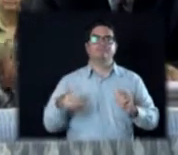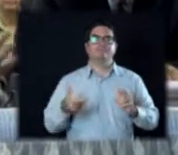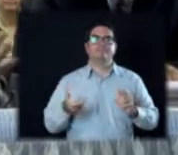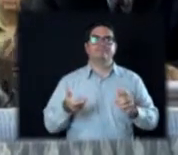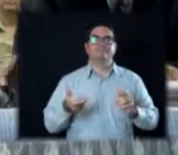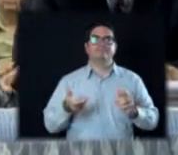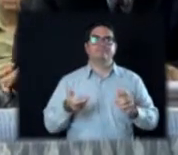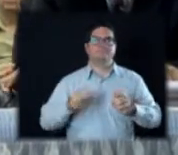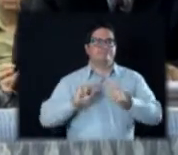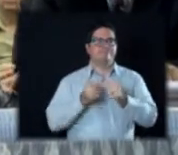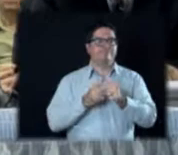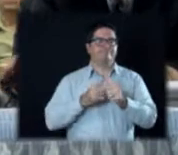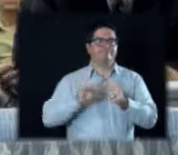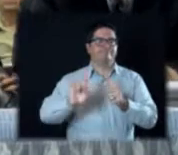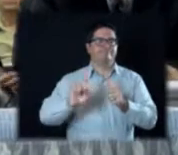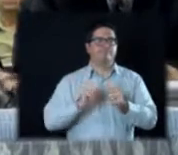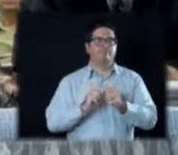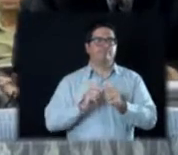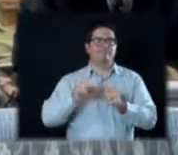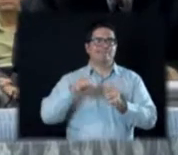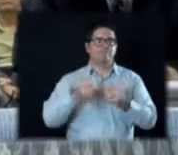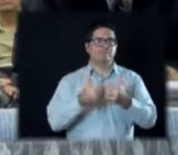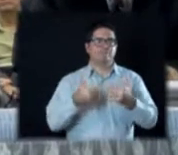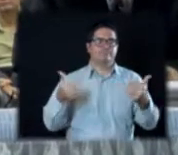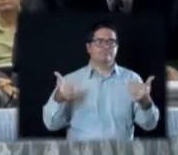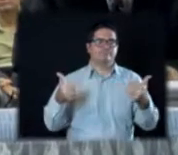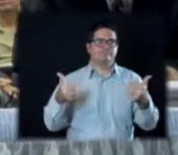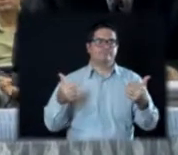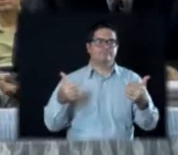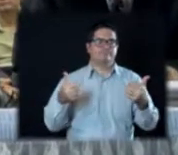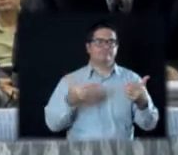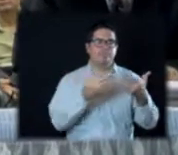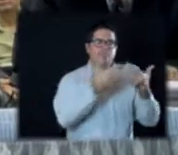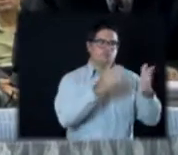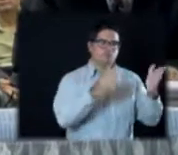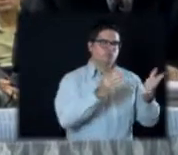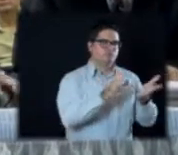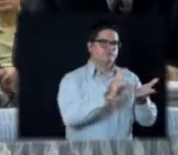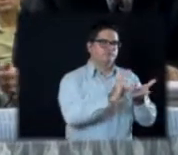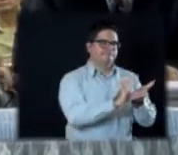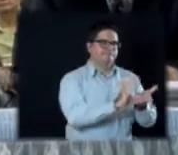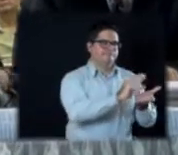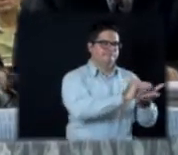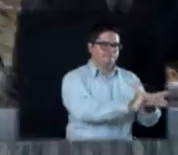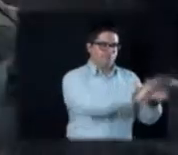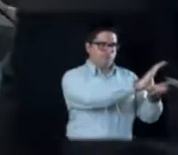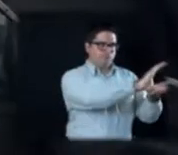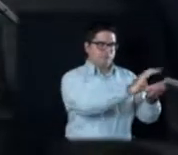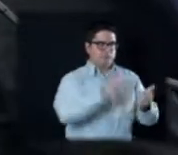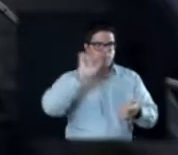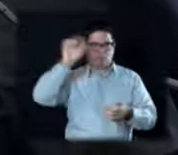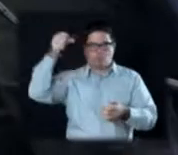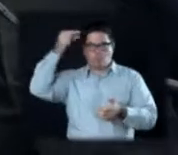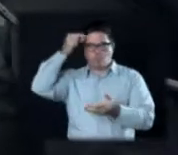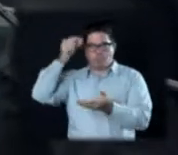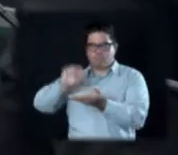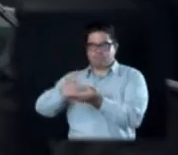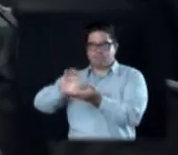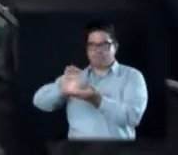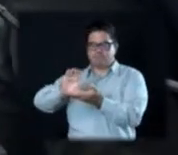que el Fondo General, primero que nada, vamos a separar el Fondo General del resto del gobierno